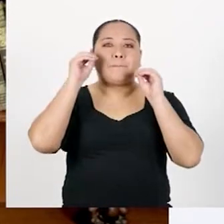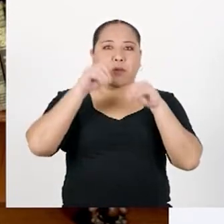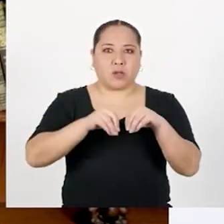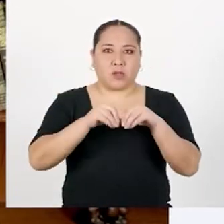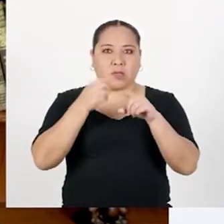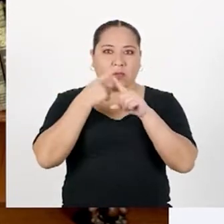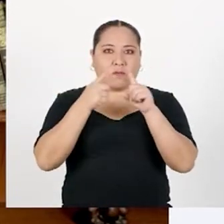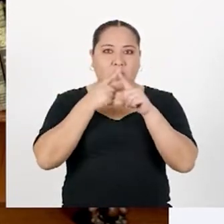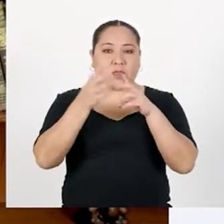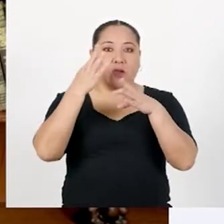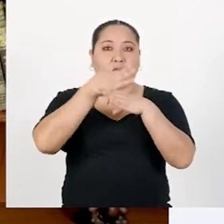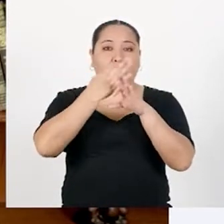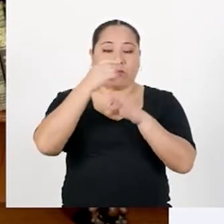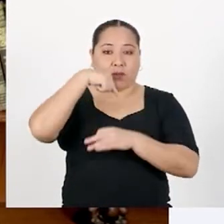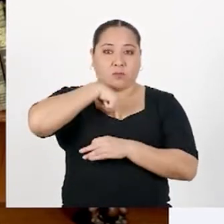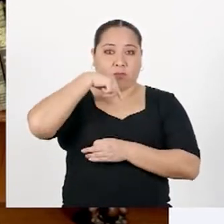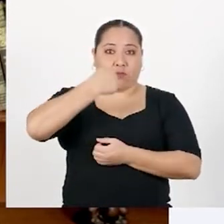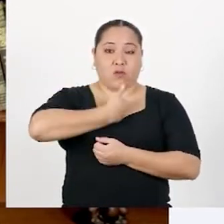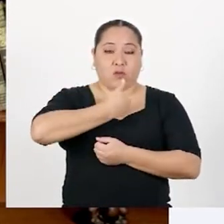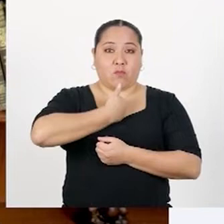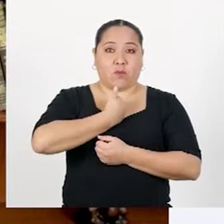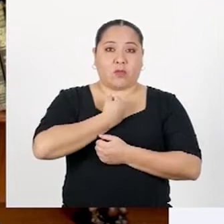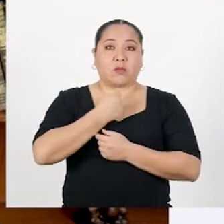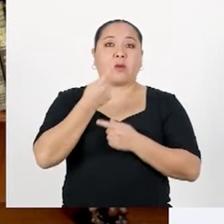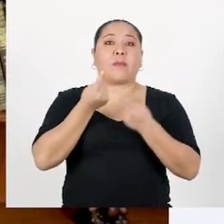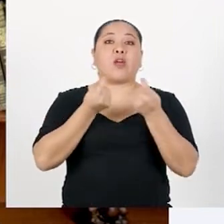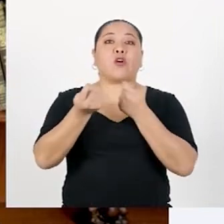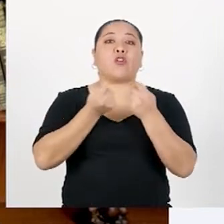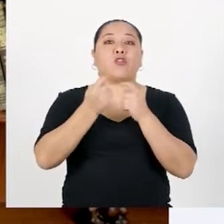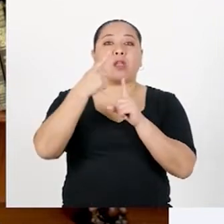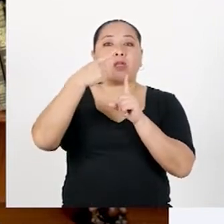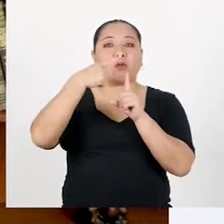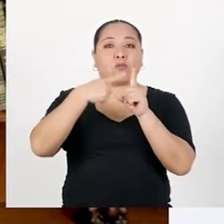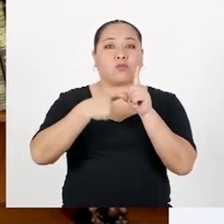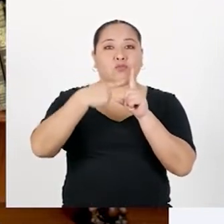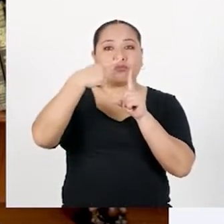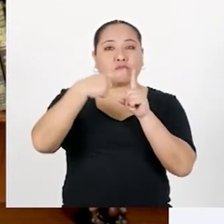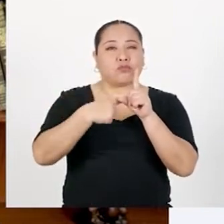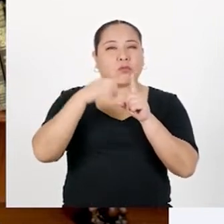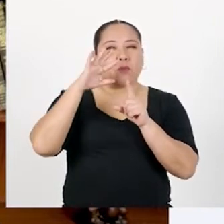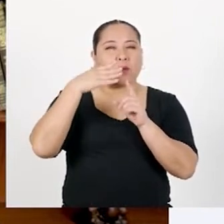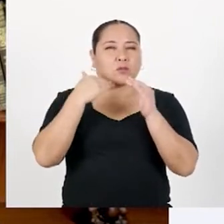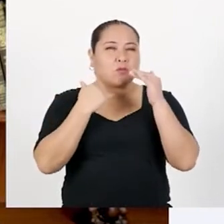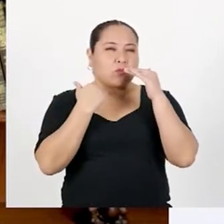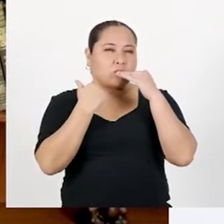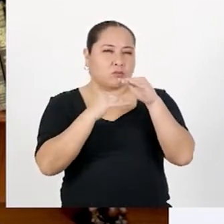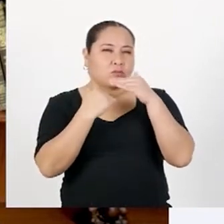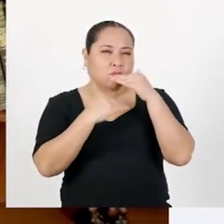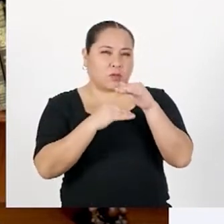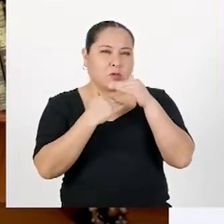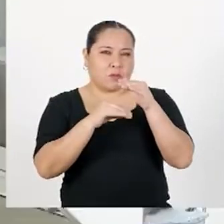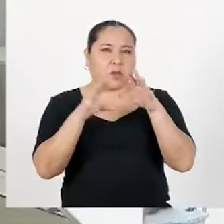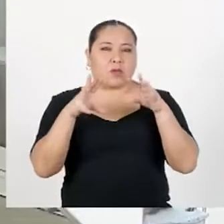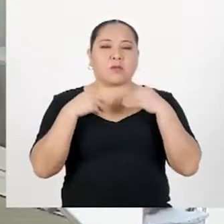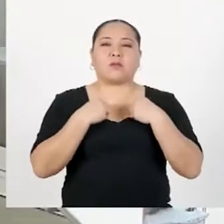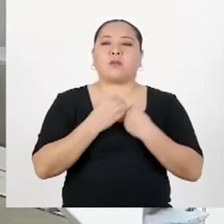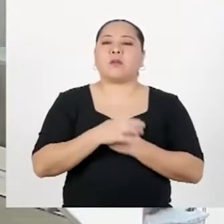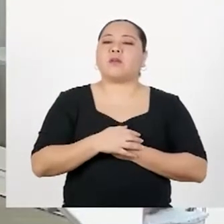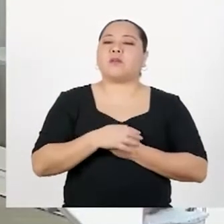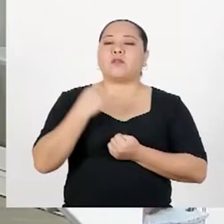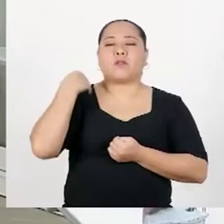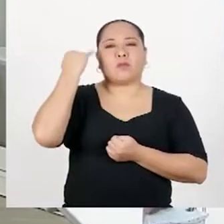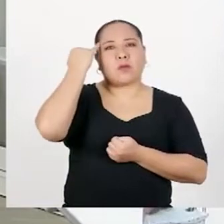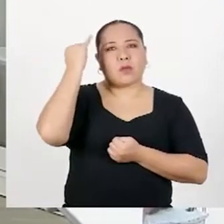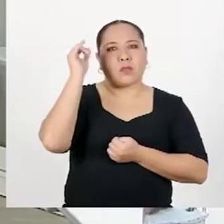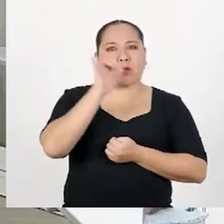unos determinados mecanismos para mantener la temperatura dentro de unos límites aceptables. Me imagino